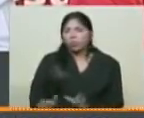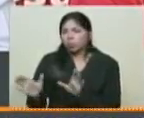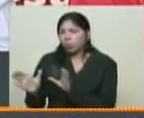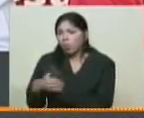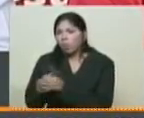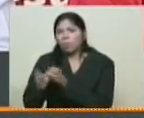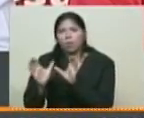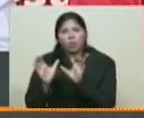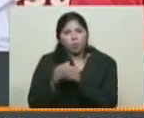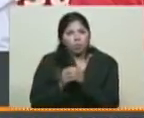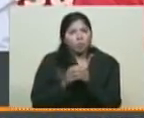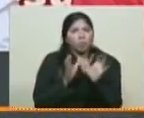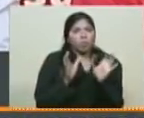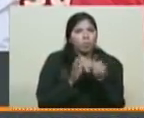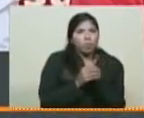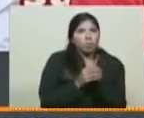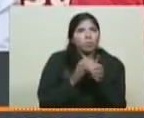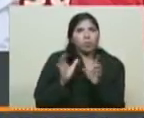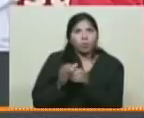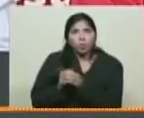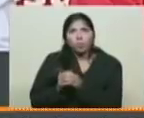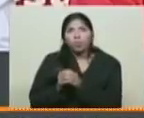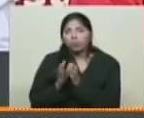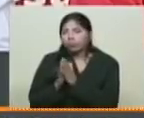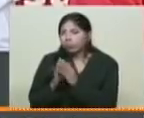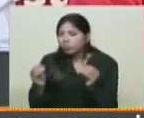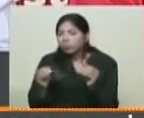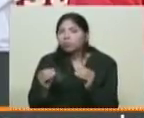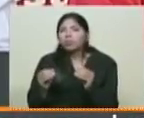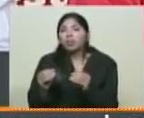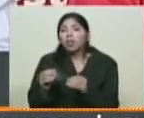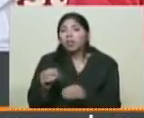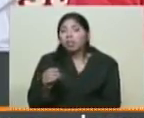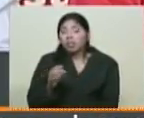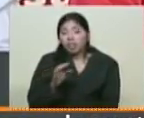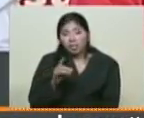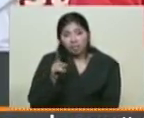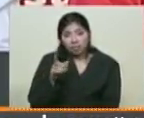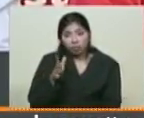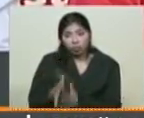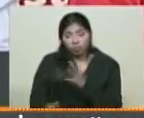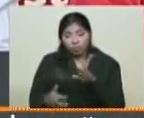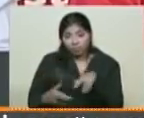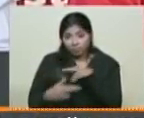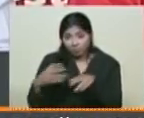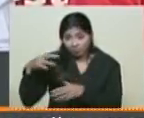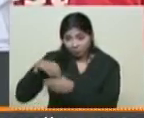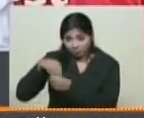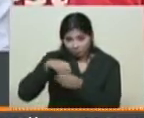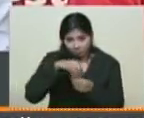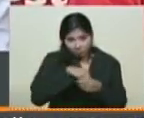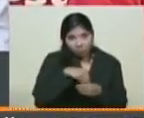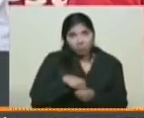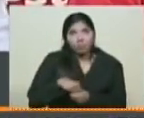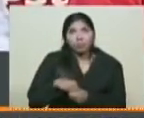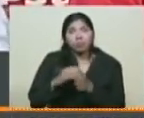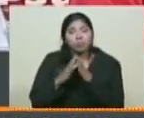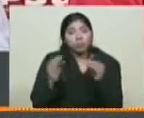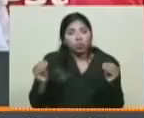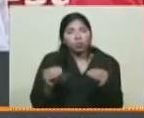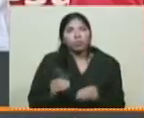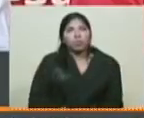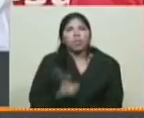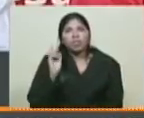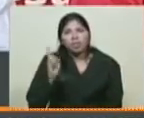a toda nuestra participación de cada uno de quien hacemos vida en el Partido Socialista Unido de Venezuela, la tarea que nos